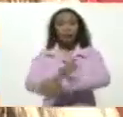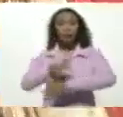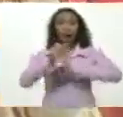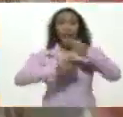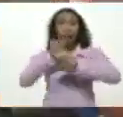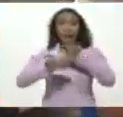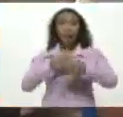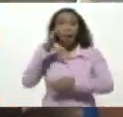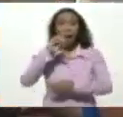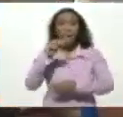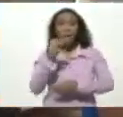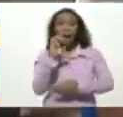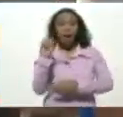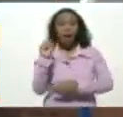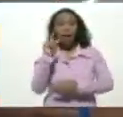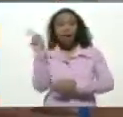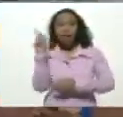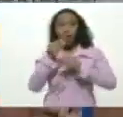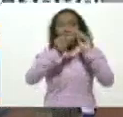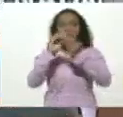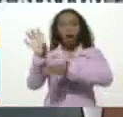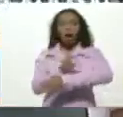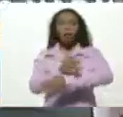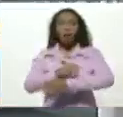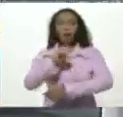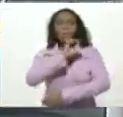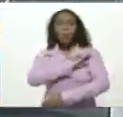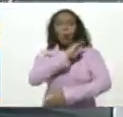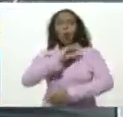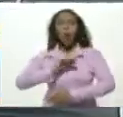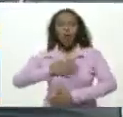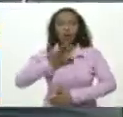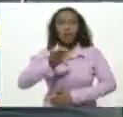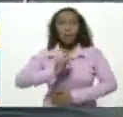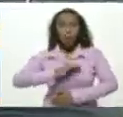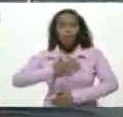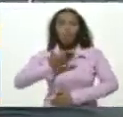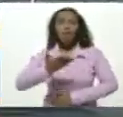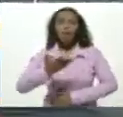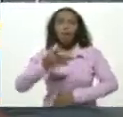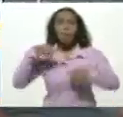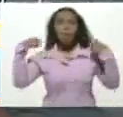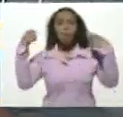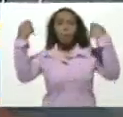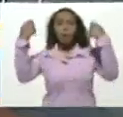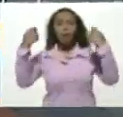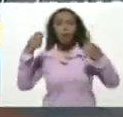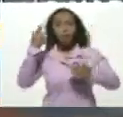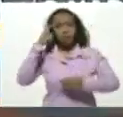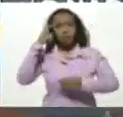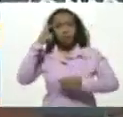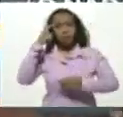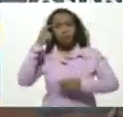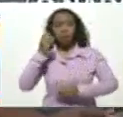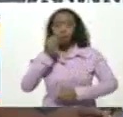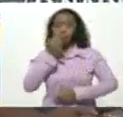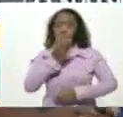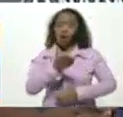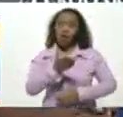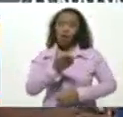Omar Enrique, Omar Acedo? Poder, poder, poder popular. Bueno,